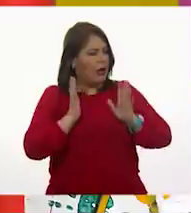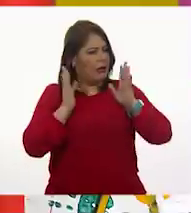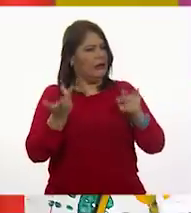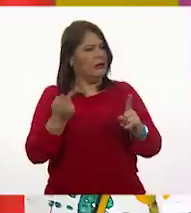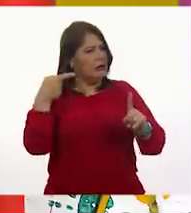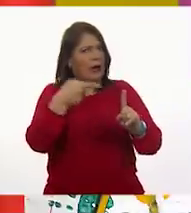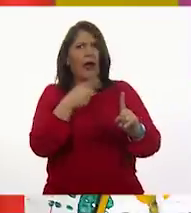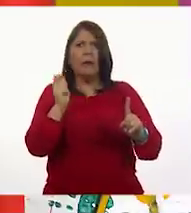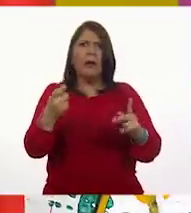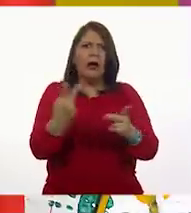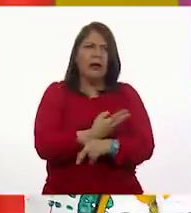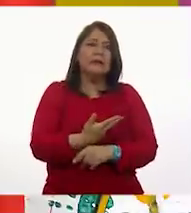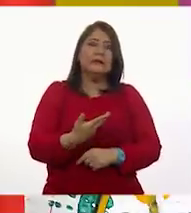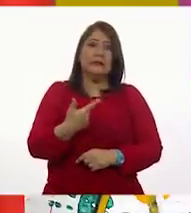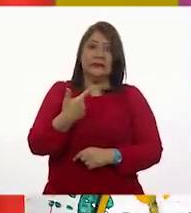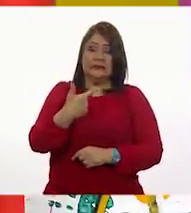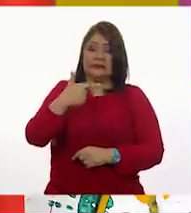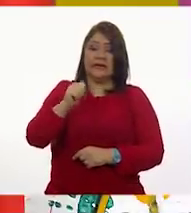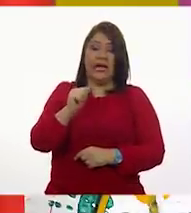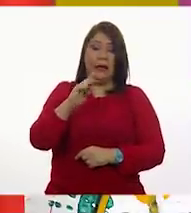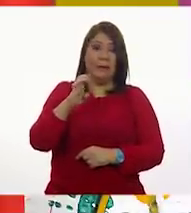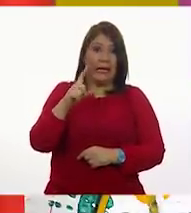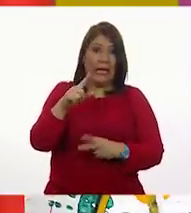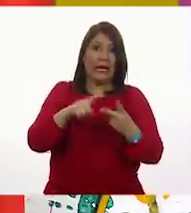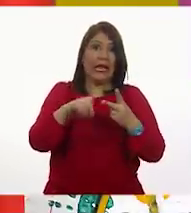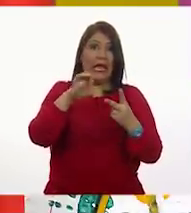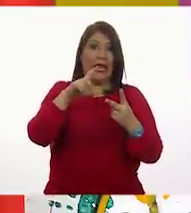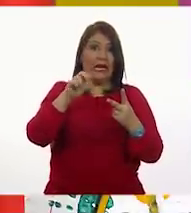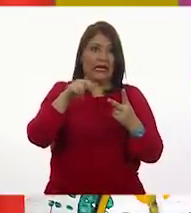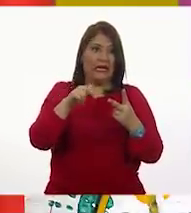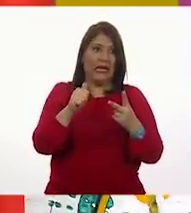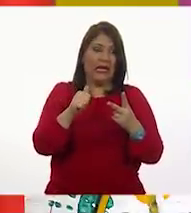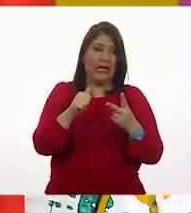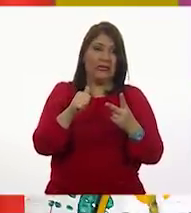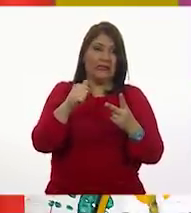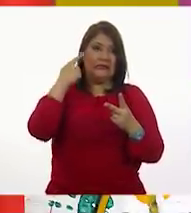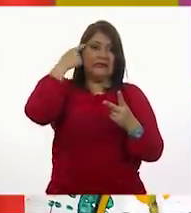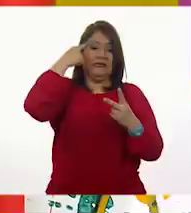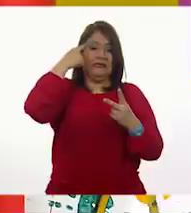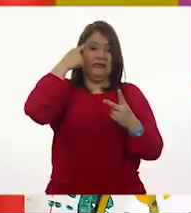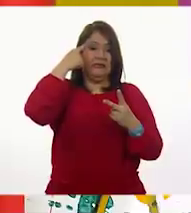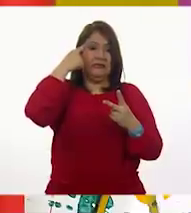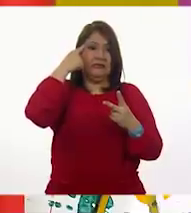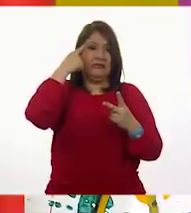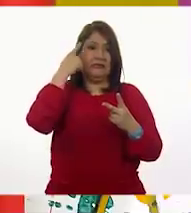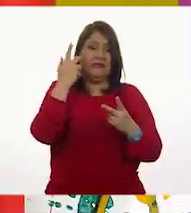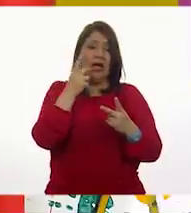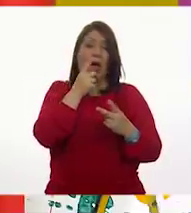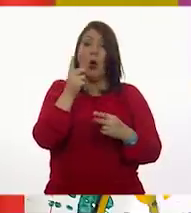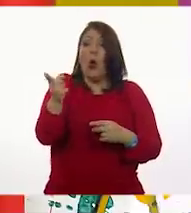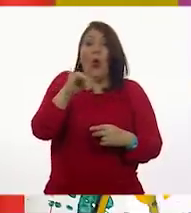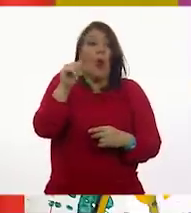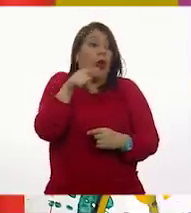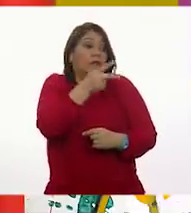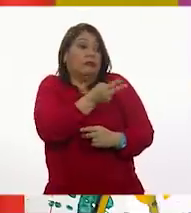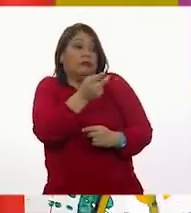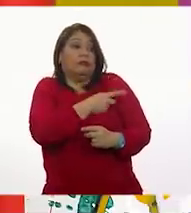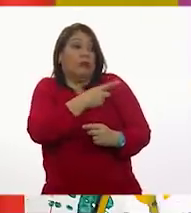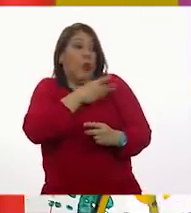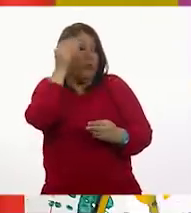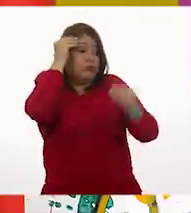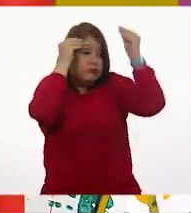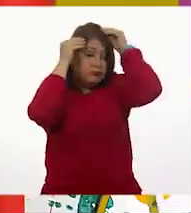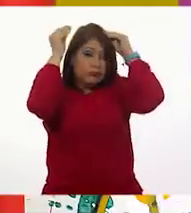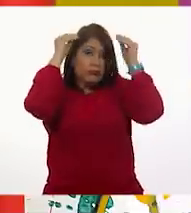pasado. Gabriel y Elena se pusieron la plastilina solos, contestó Juan, y empezó a